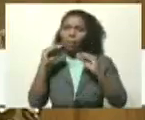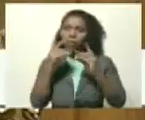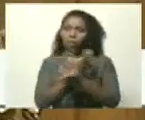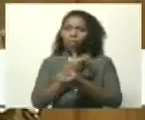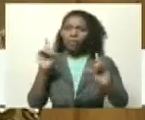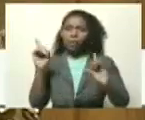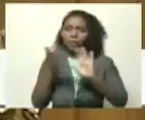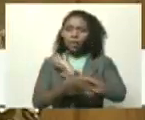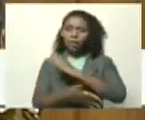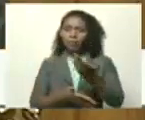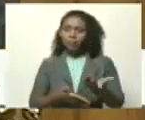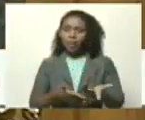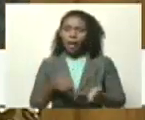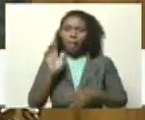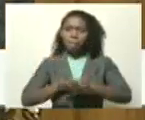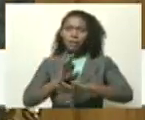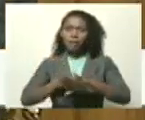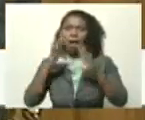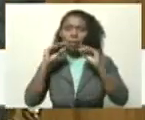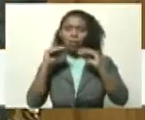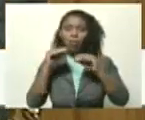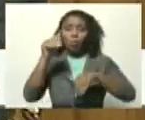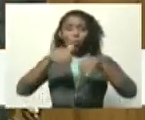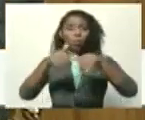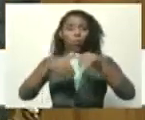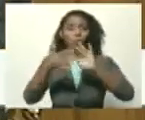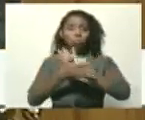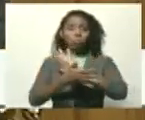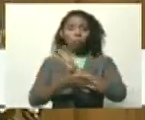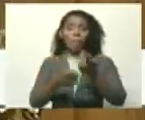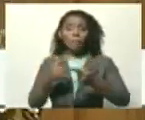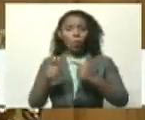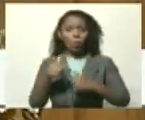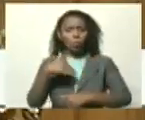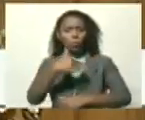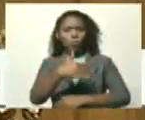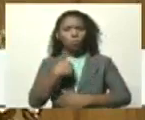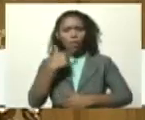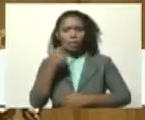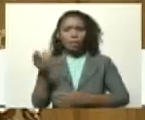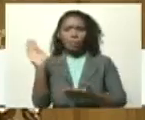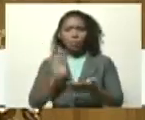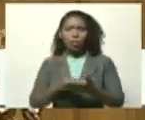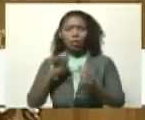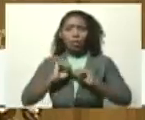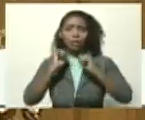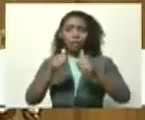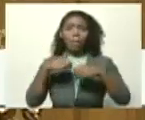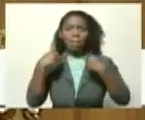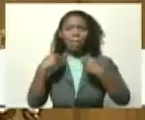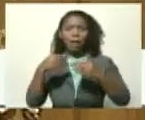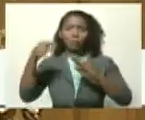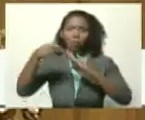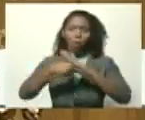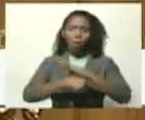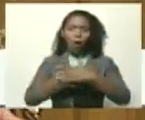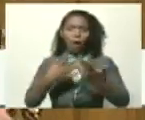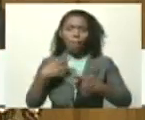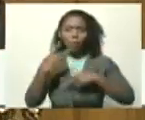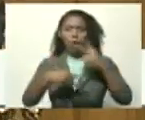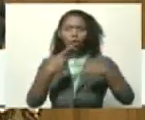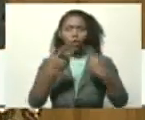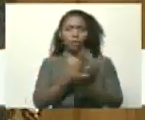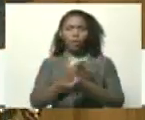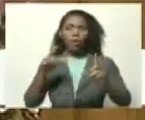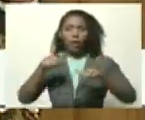democracia y se la pasan hablando de elecciones, pero cuando uno establece iniciativas para profundizar el proceso